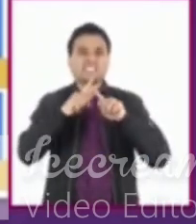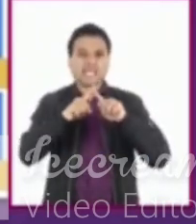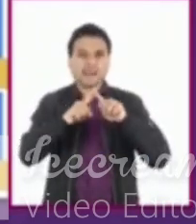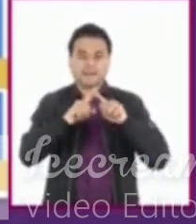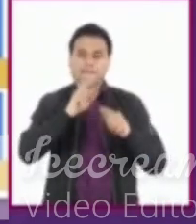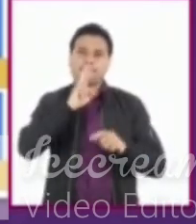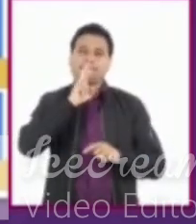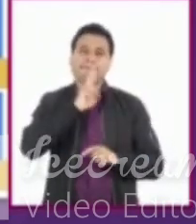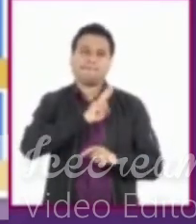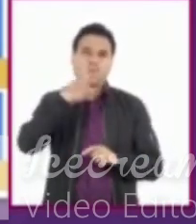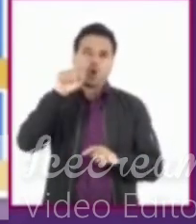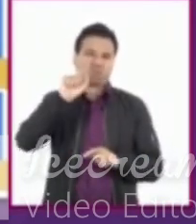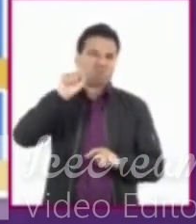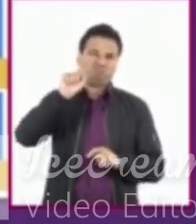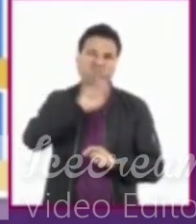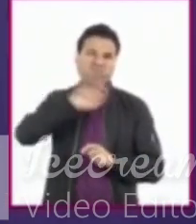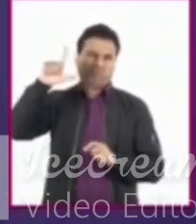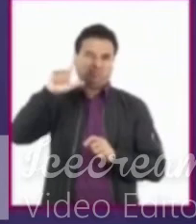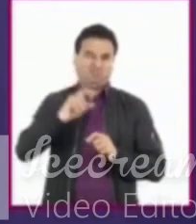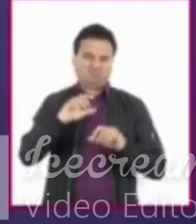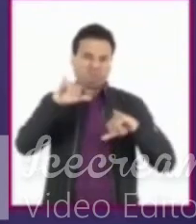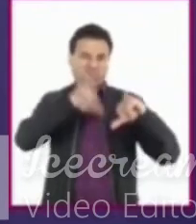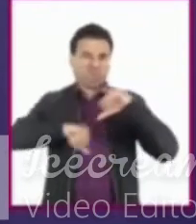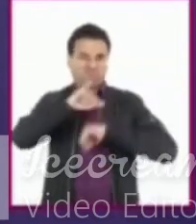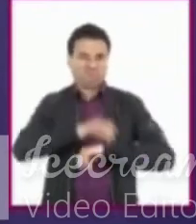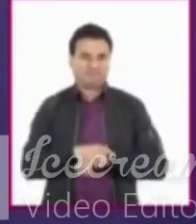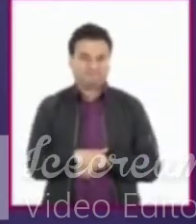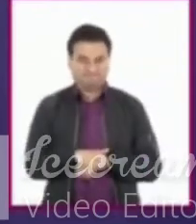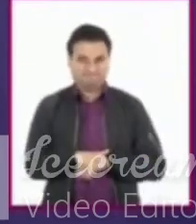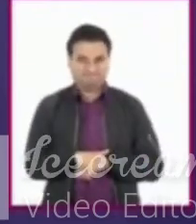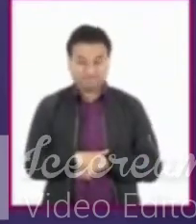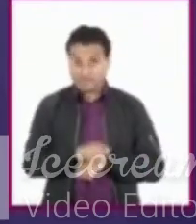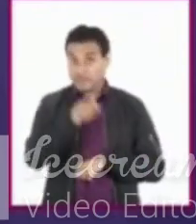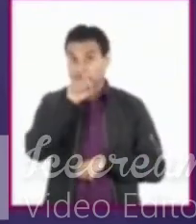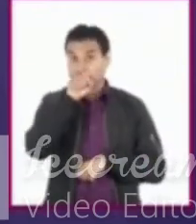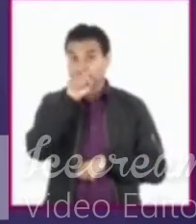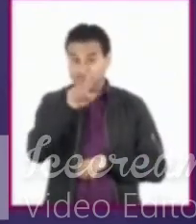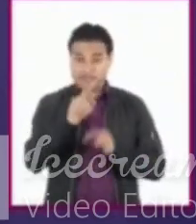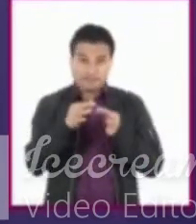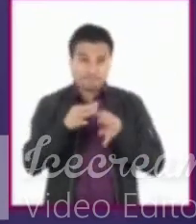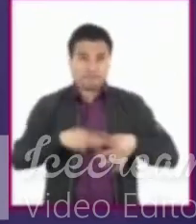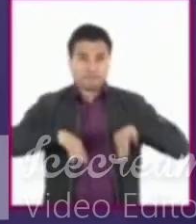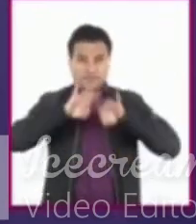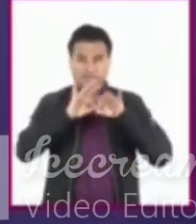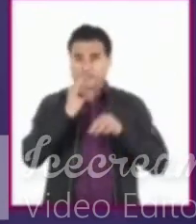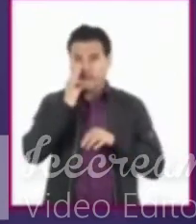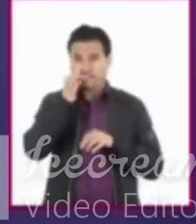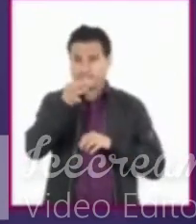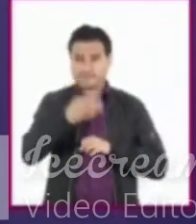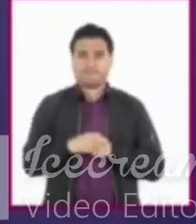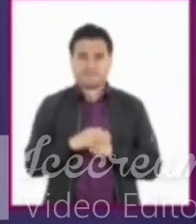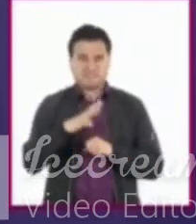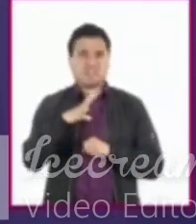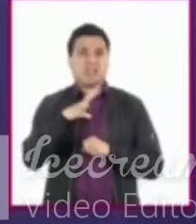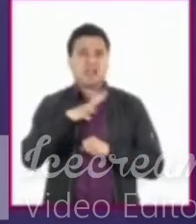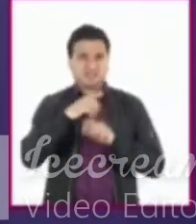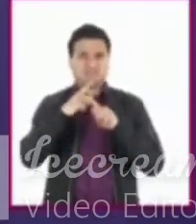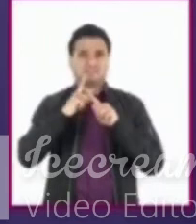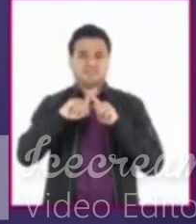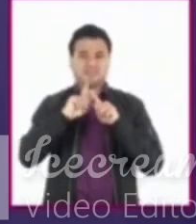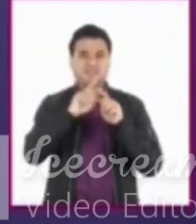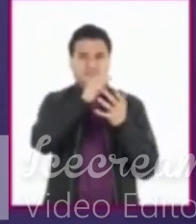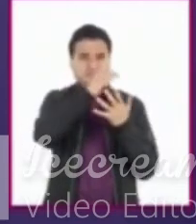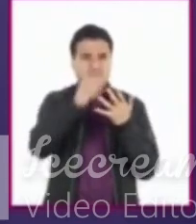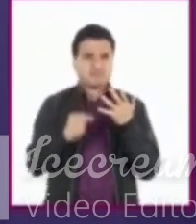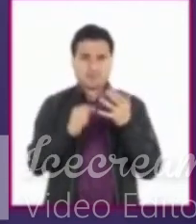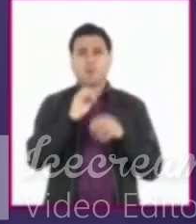en la materia. Por otra parte, es muy importante mencionar que existen otras fuentes de información a las